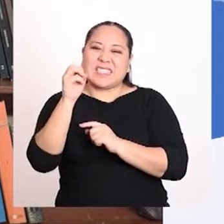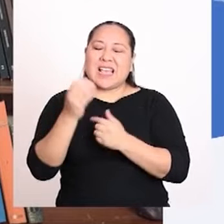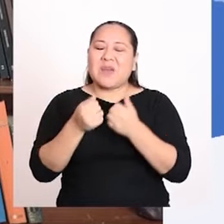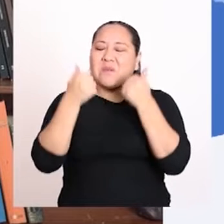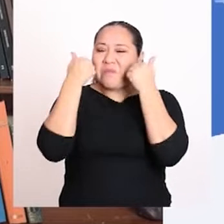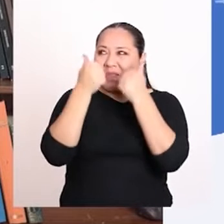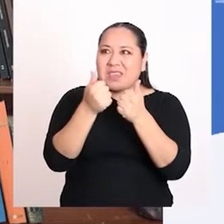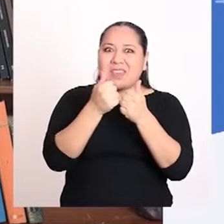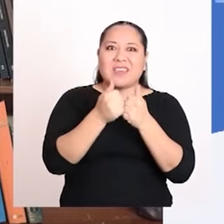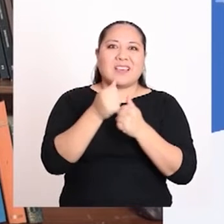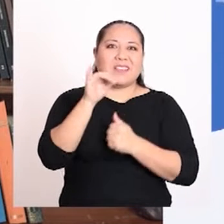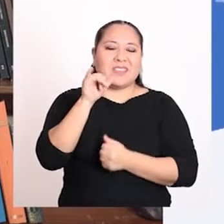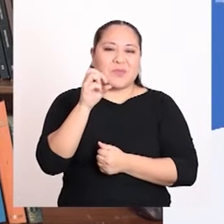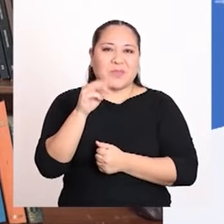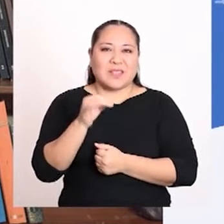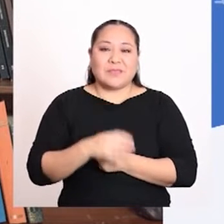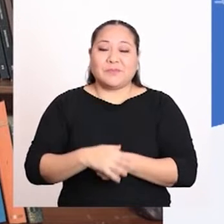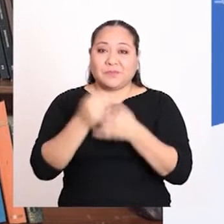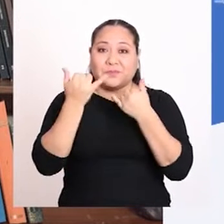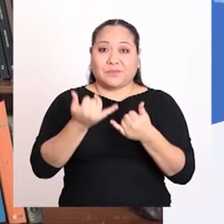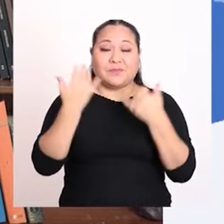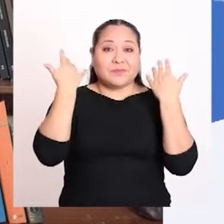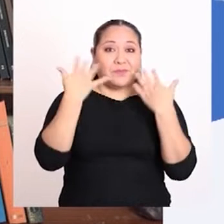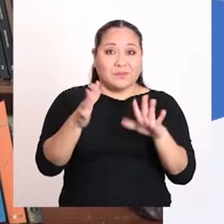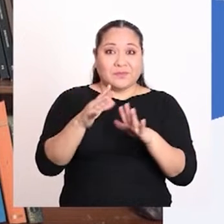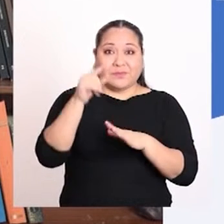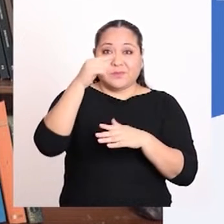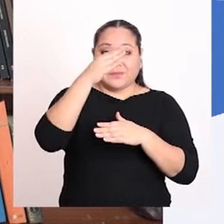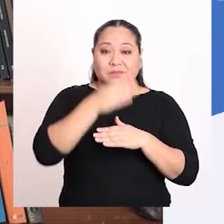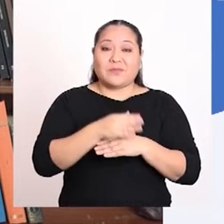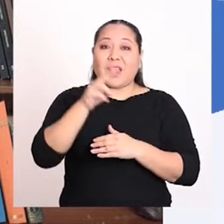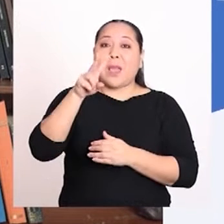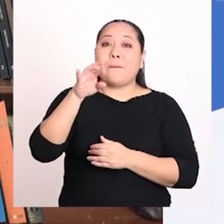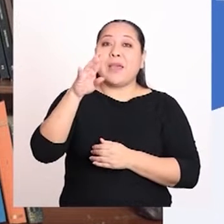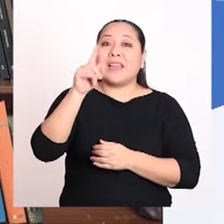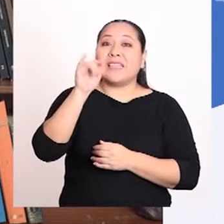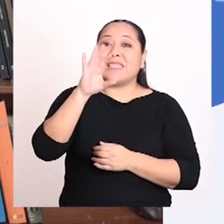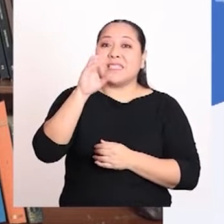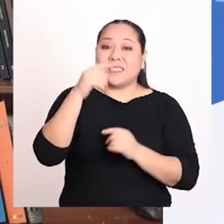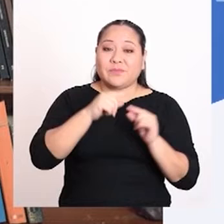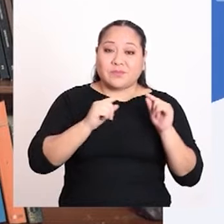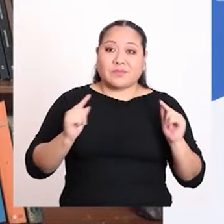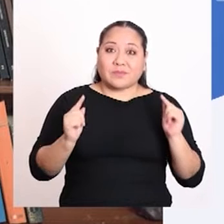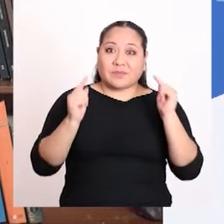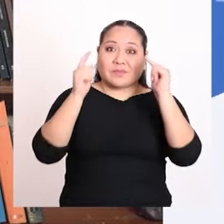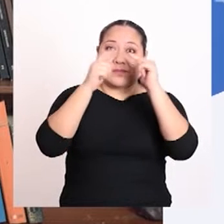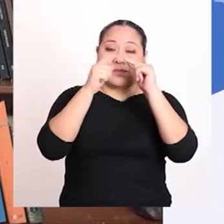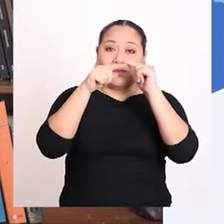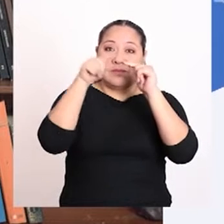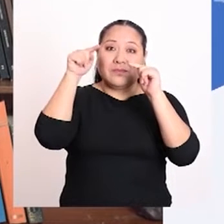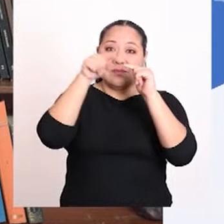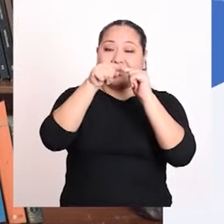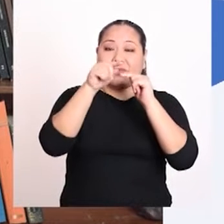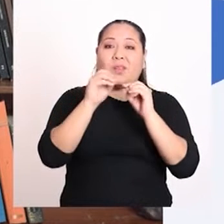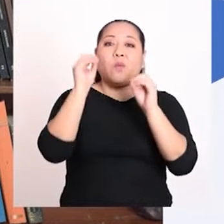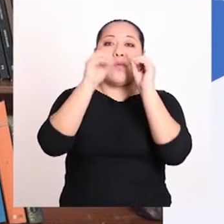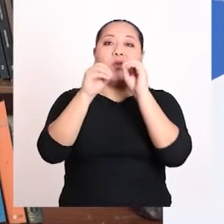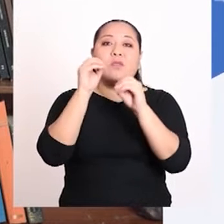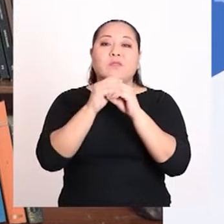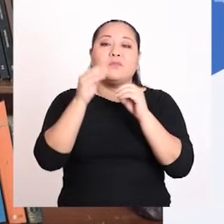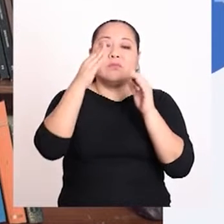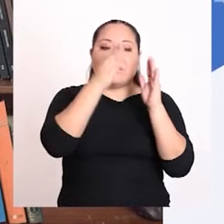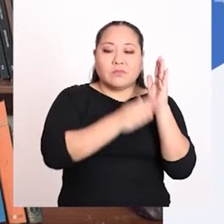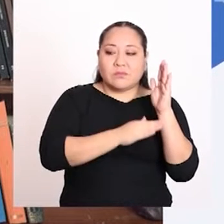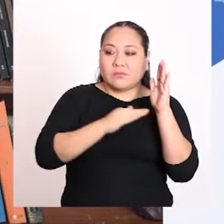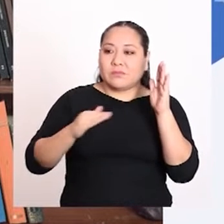bien, Yamile. Ahora que ya tenemos el vértice de nuestra parábola, podemos ir ubicándolo en el sistema